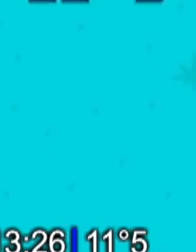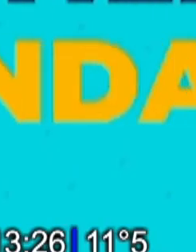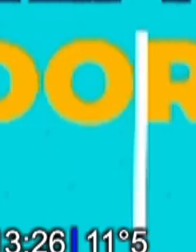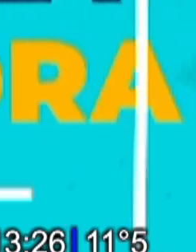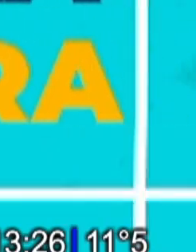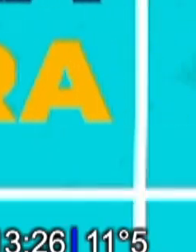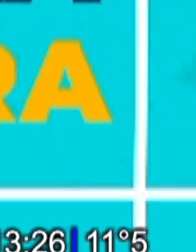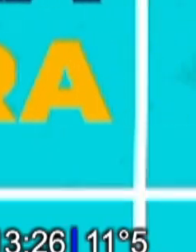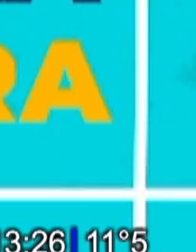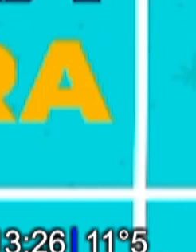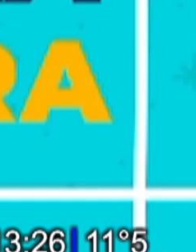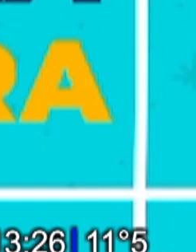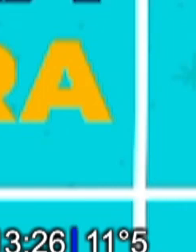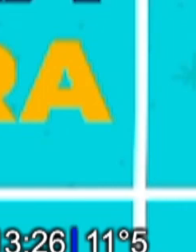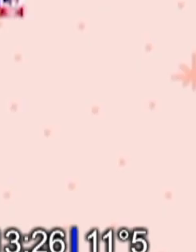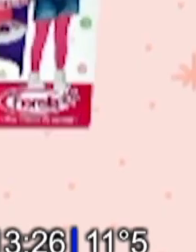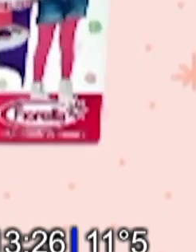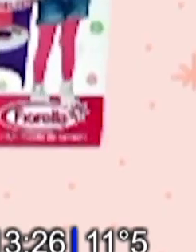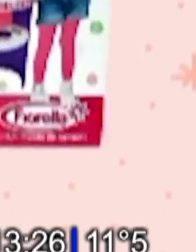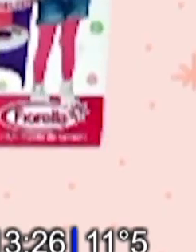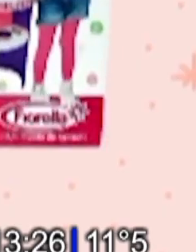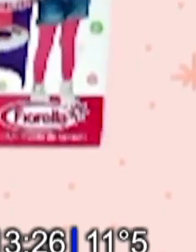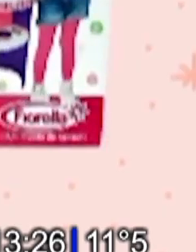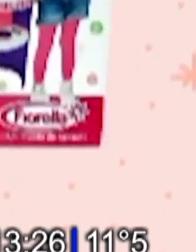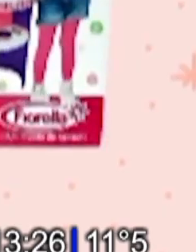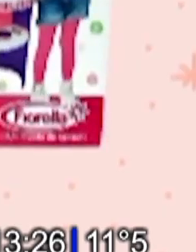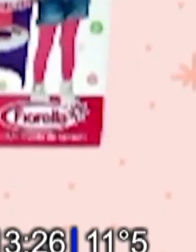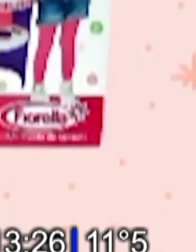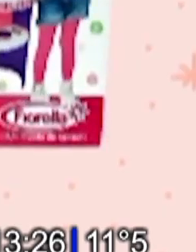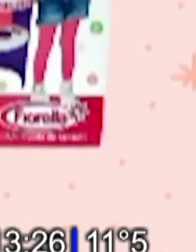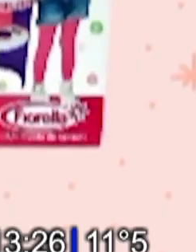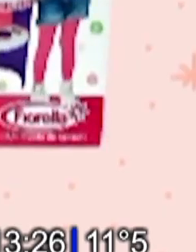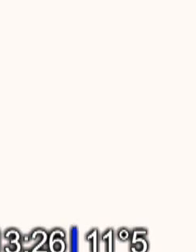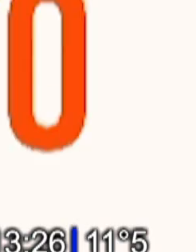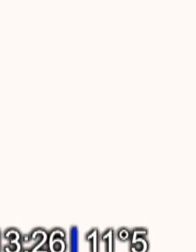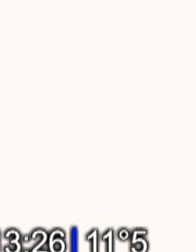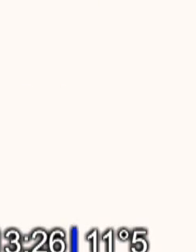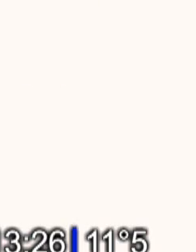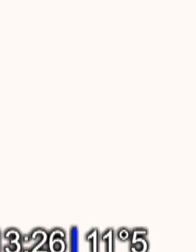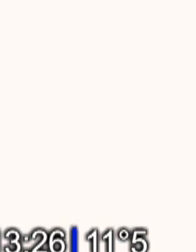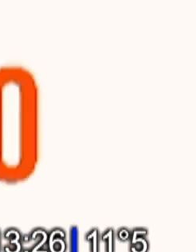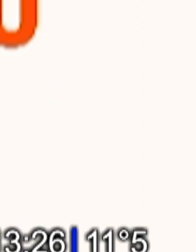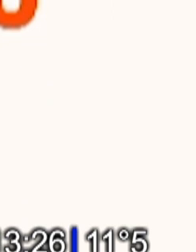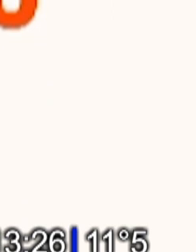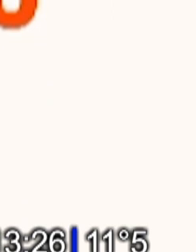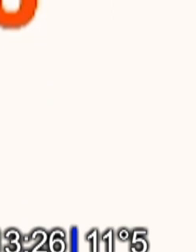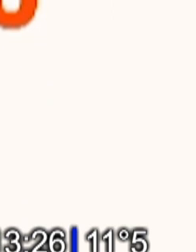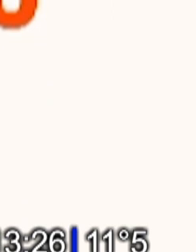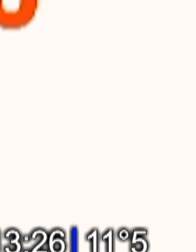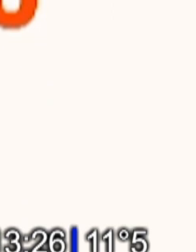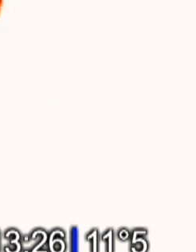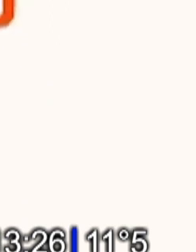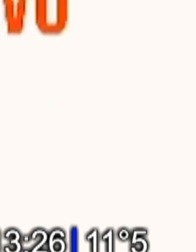3.999. Zapatillas nadadoras, 2.999. Tocador cocina Fiorella gigante, 7.999. Y 10% de descuento